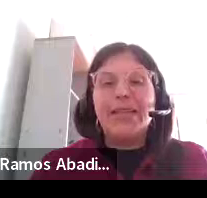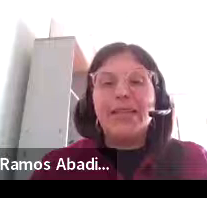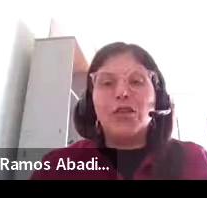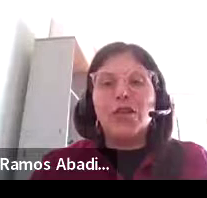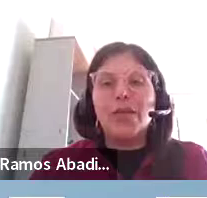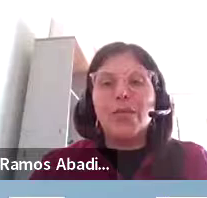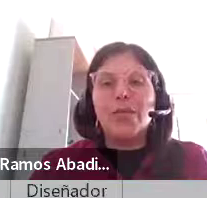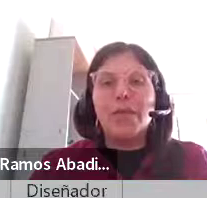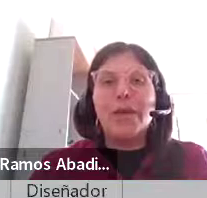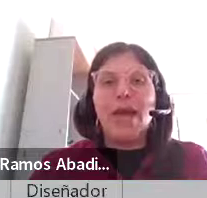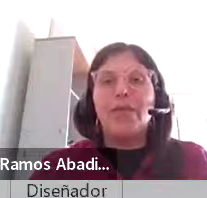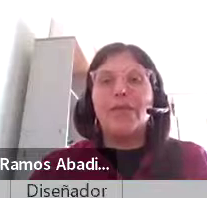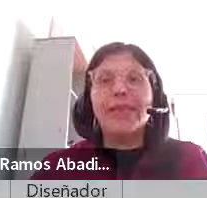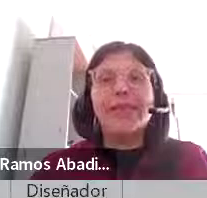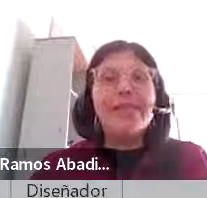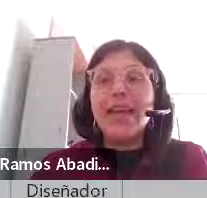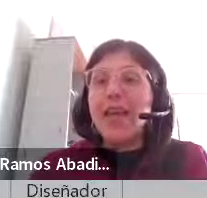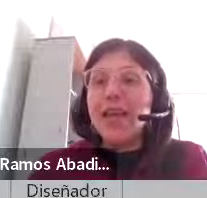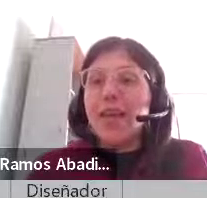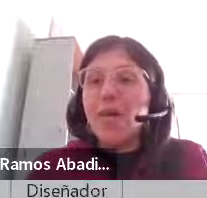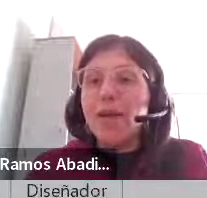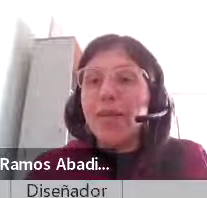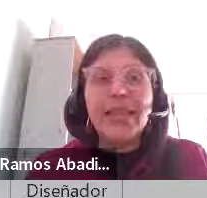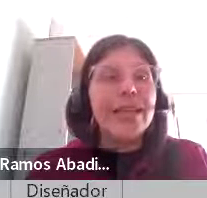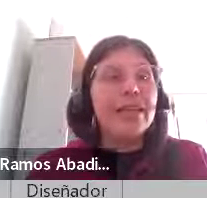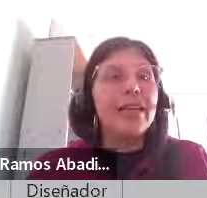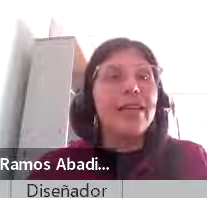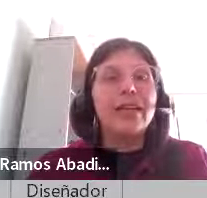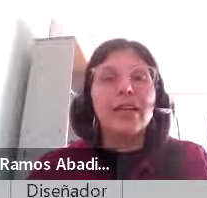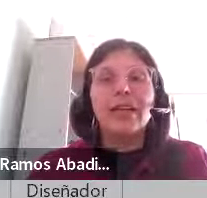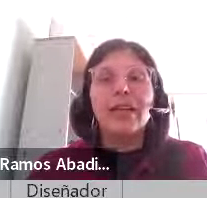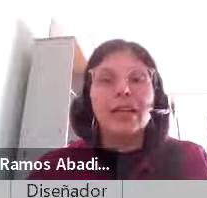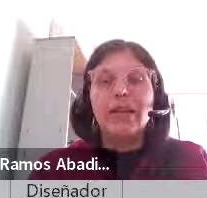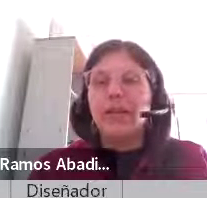la presentación que hemos preparado. ¿Se ve ahí adecuadamente?